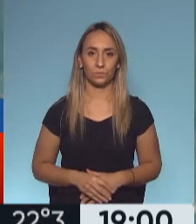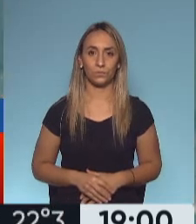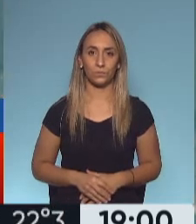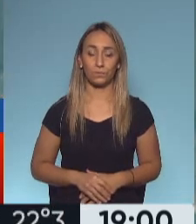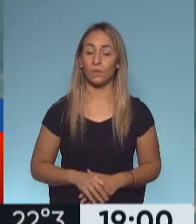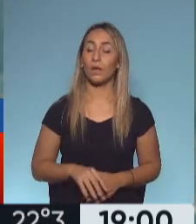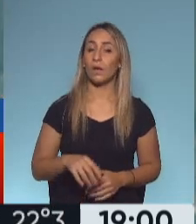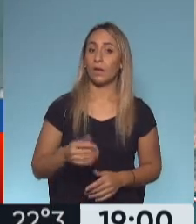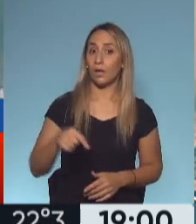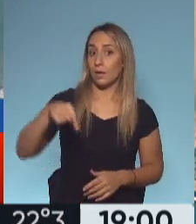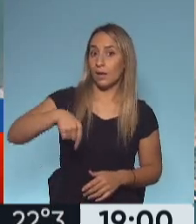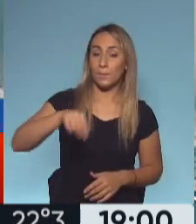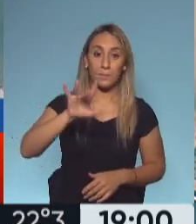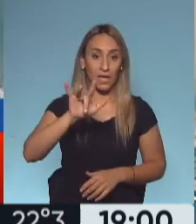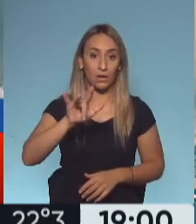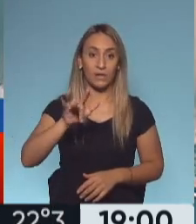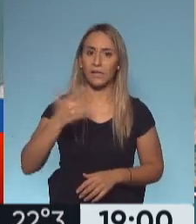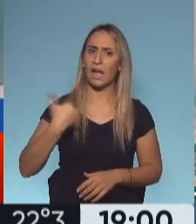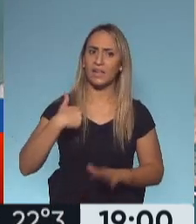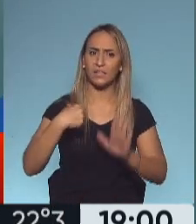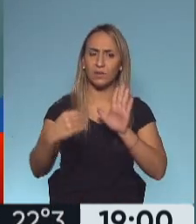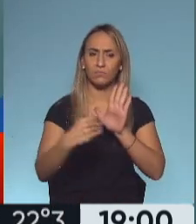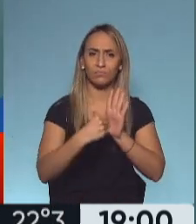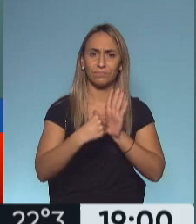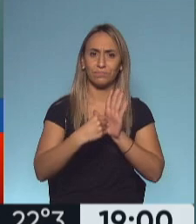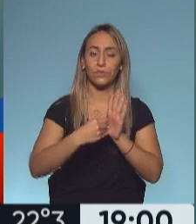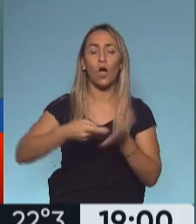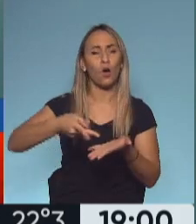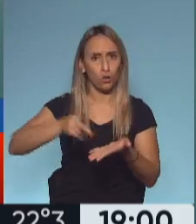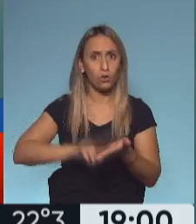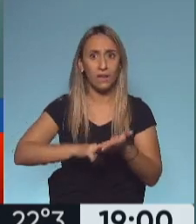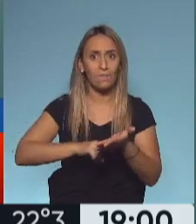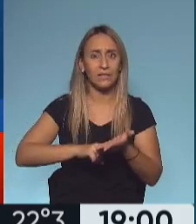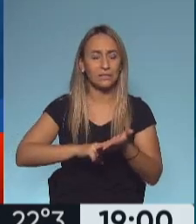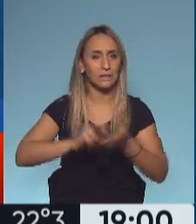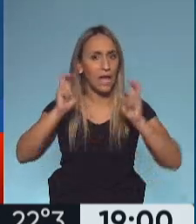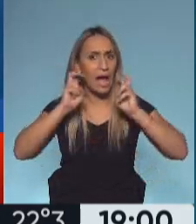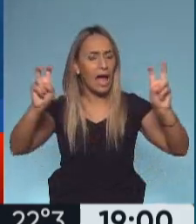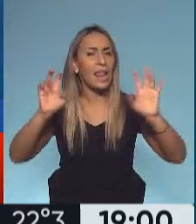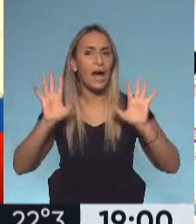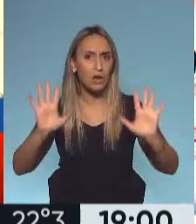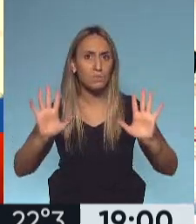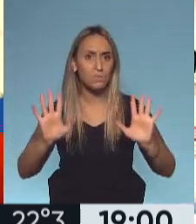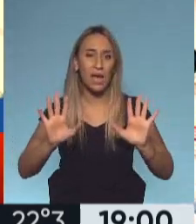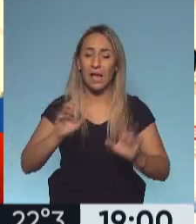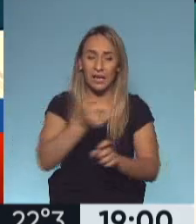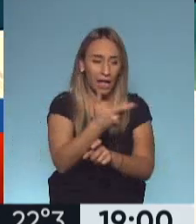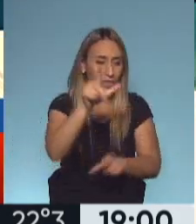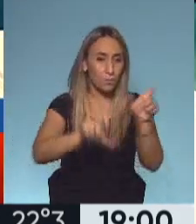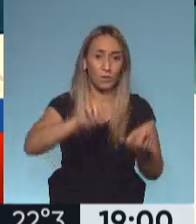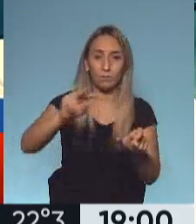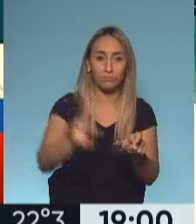Este miércoles, Argentina registró otra marca alarmante de casos y fallecidos.